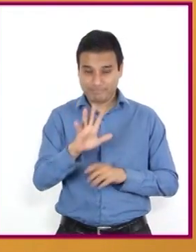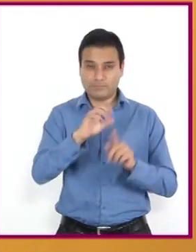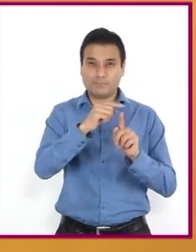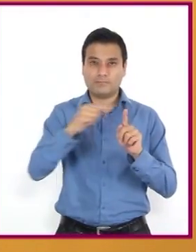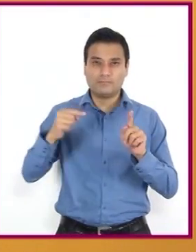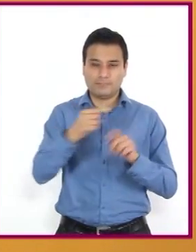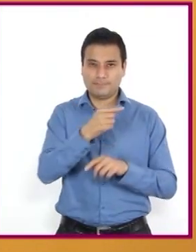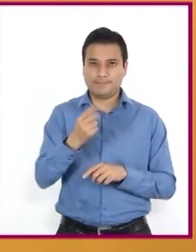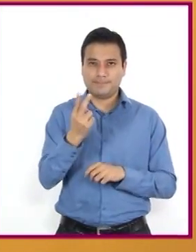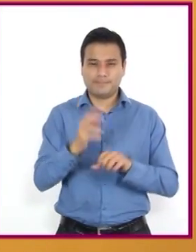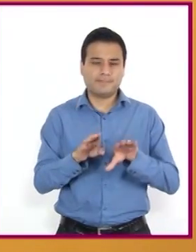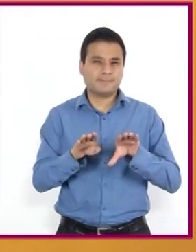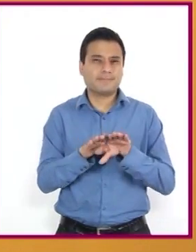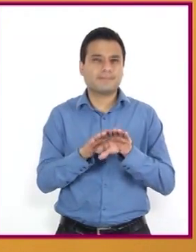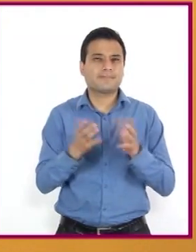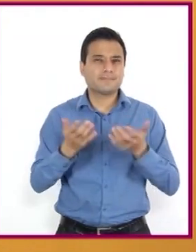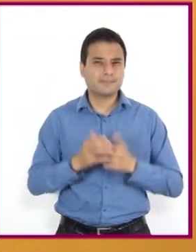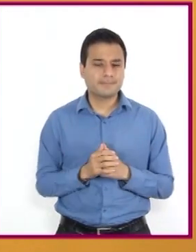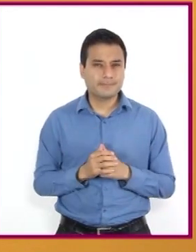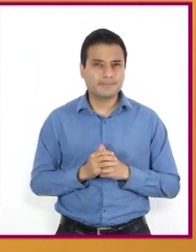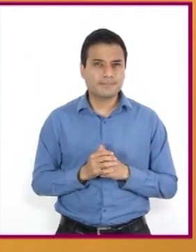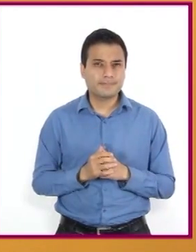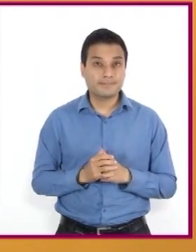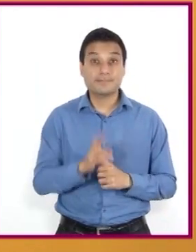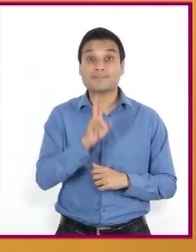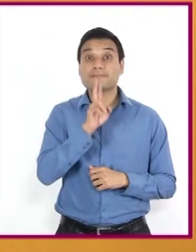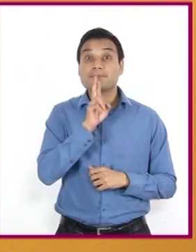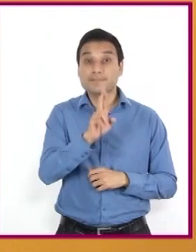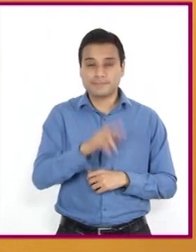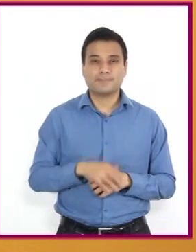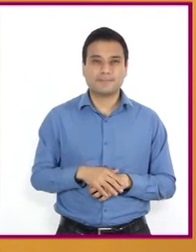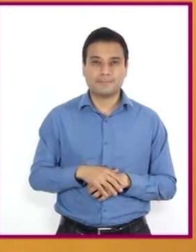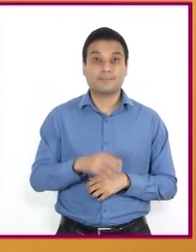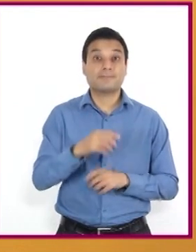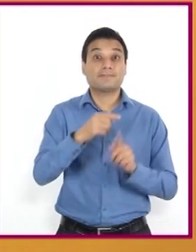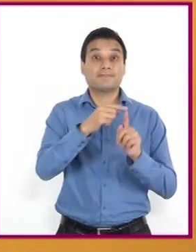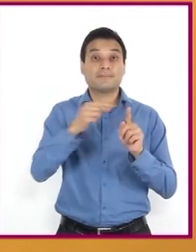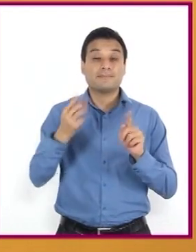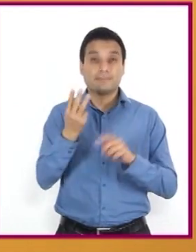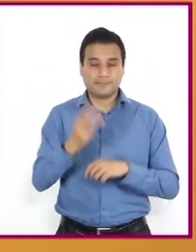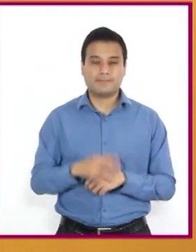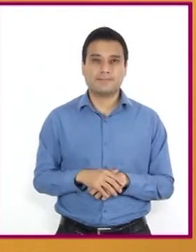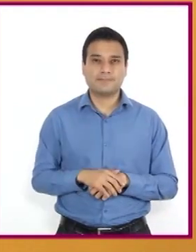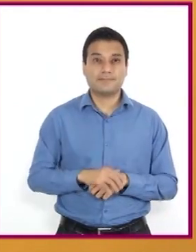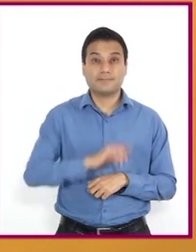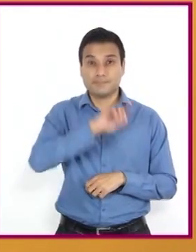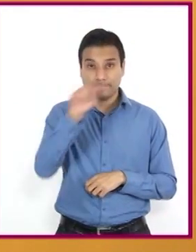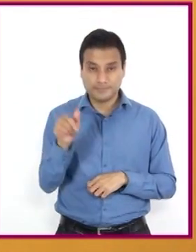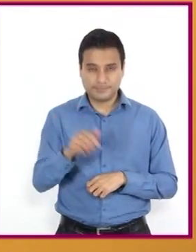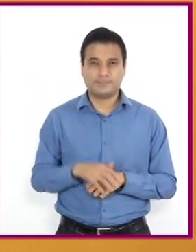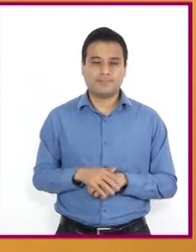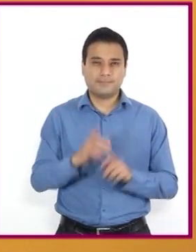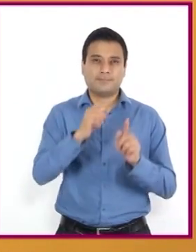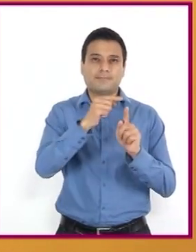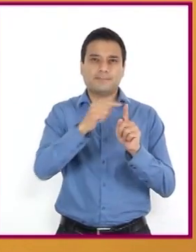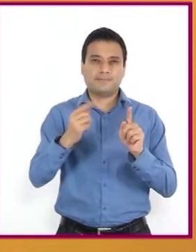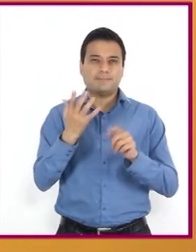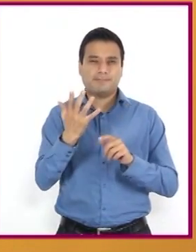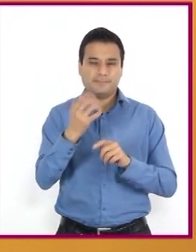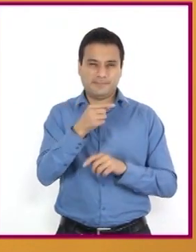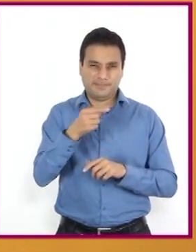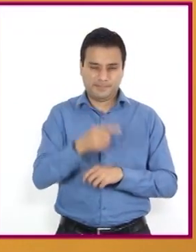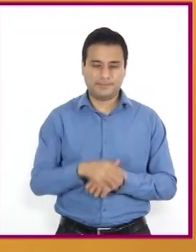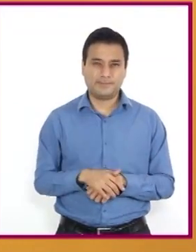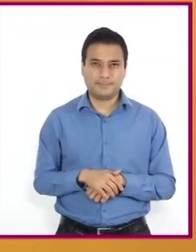entre 2 negativo. Su resultado, divídanlo entre 3. Después, divídanlo entre 5